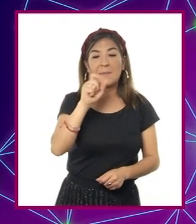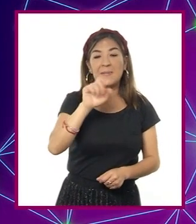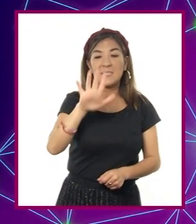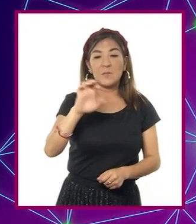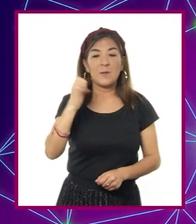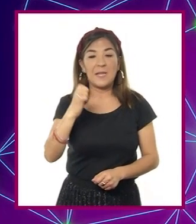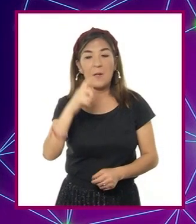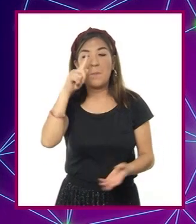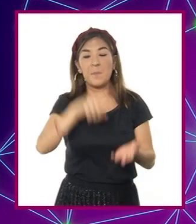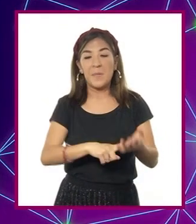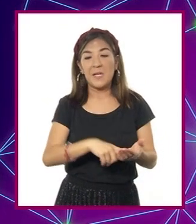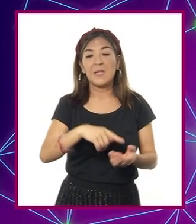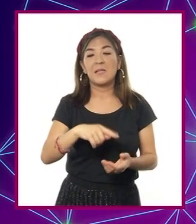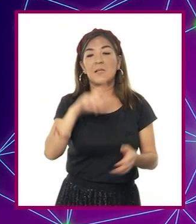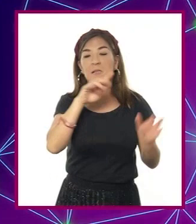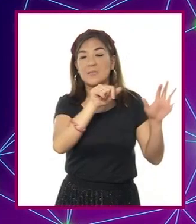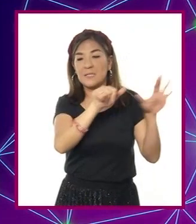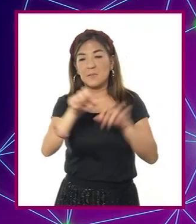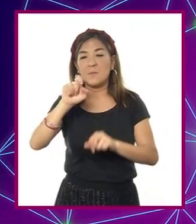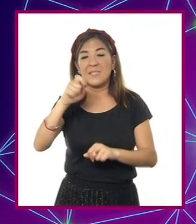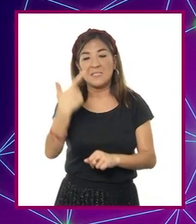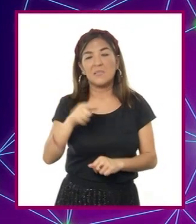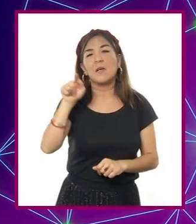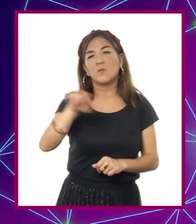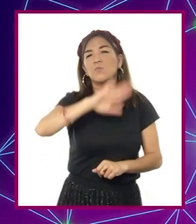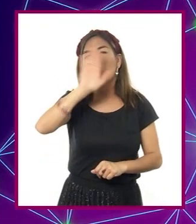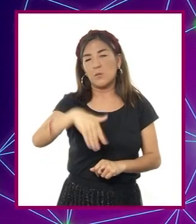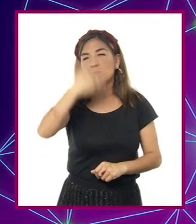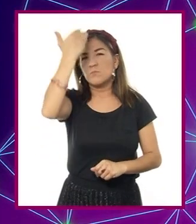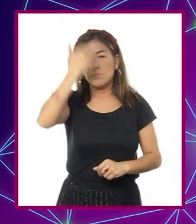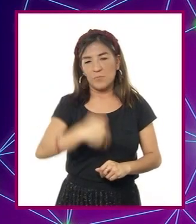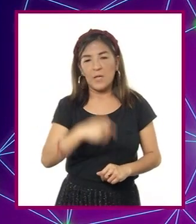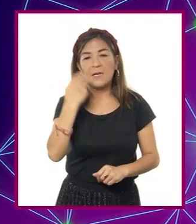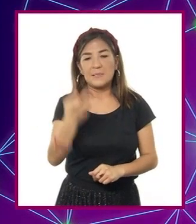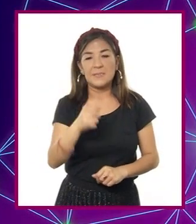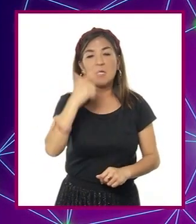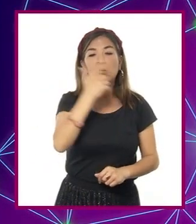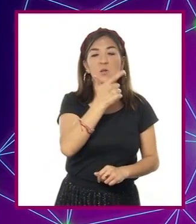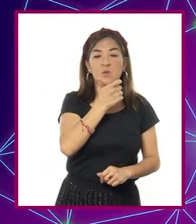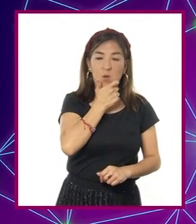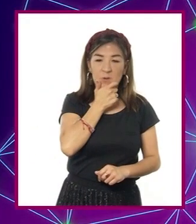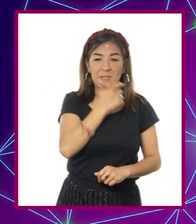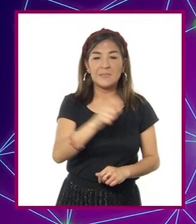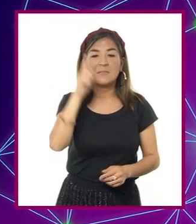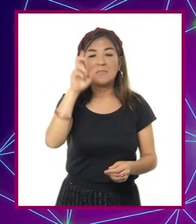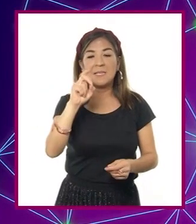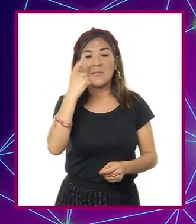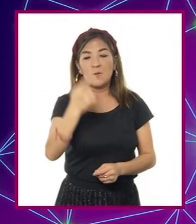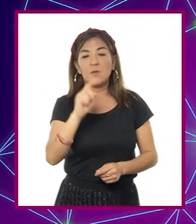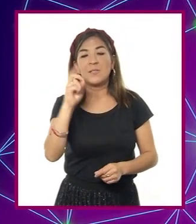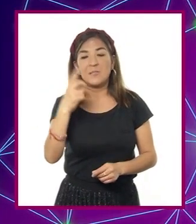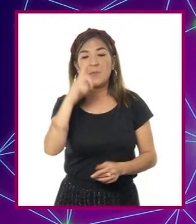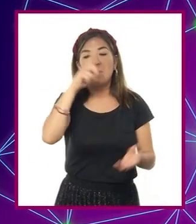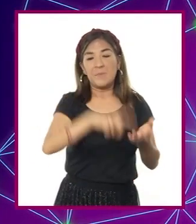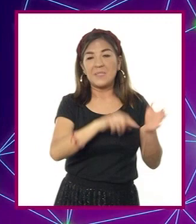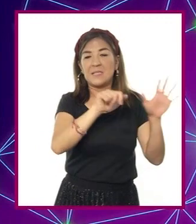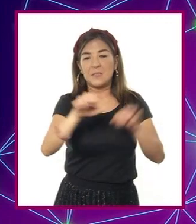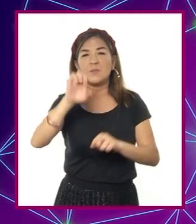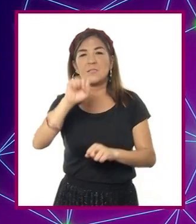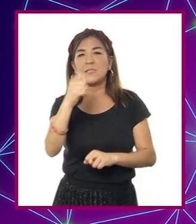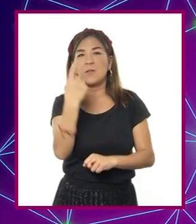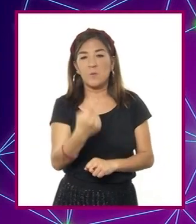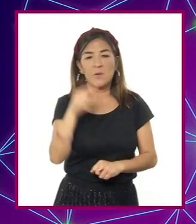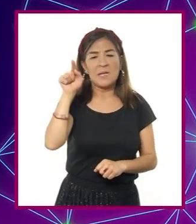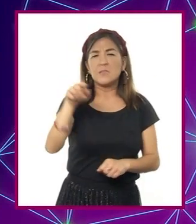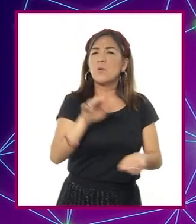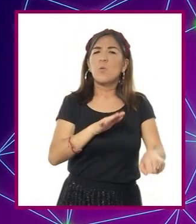1627 y murió de parálisis en Londres el 31 de diciembre de 1691. Uno de sus